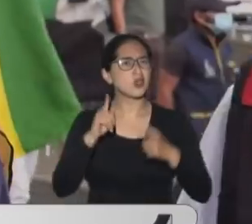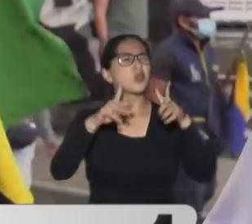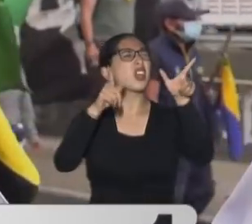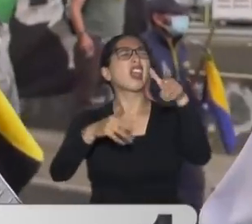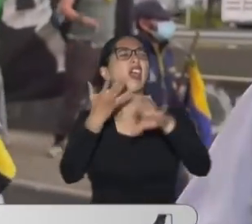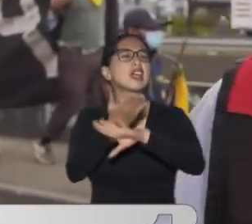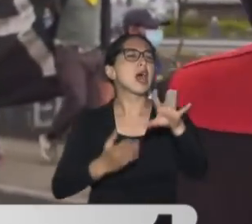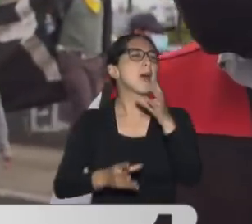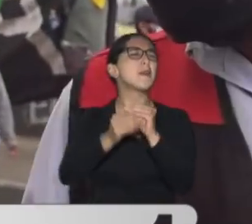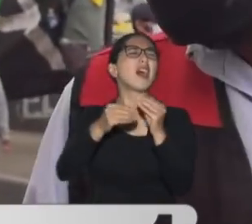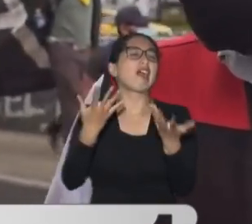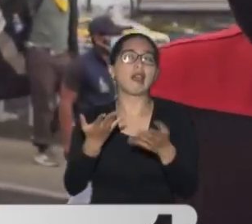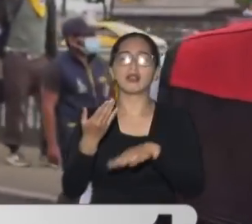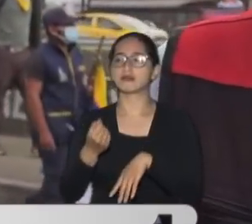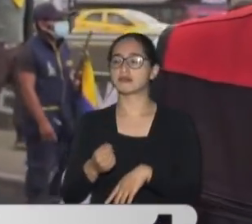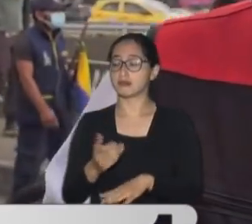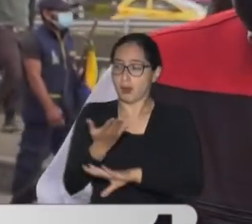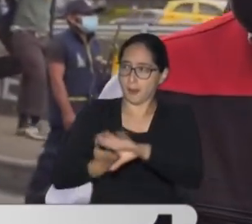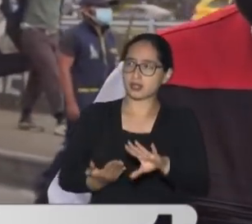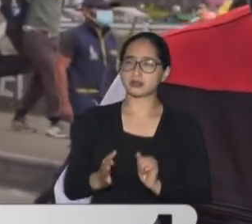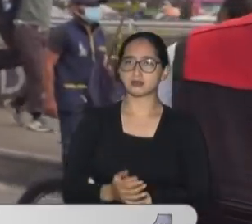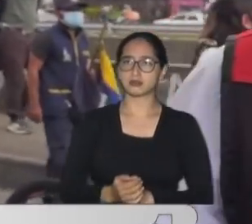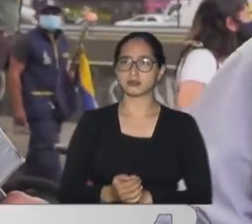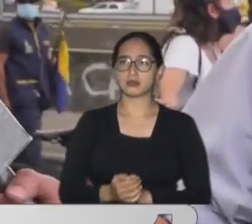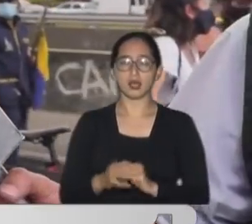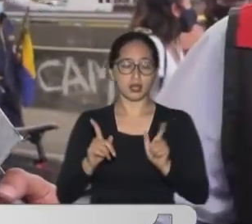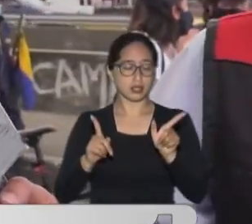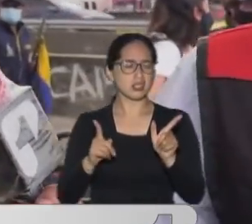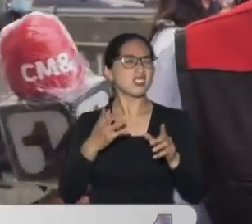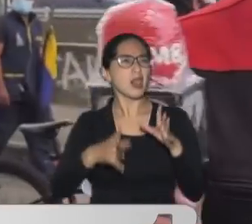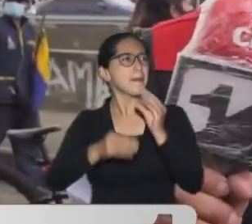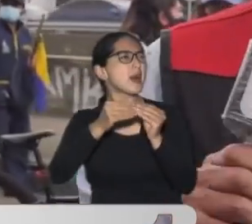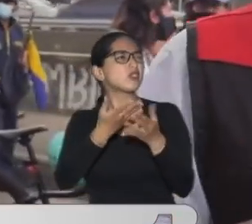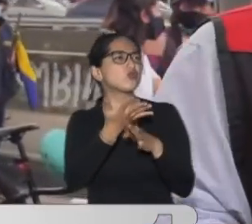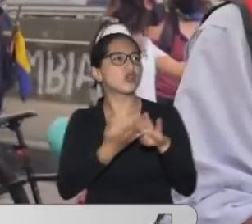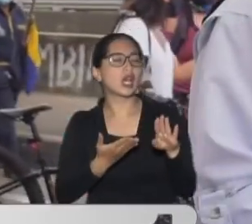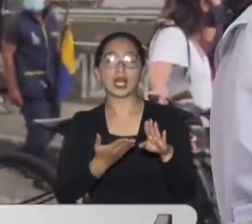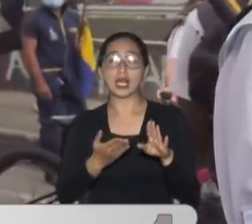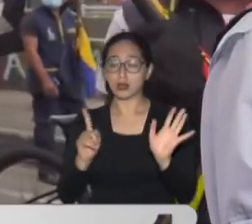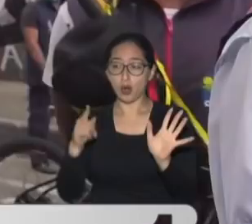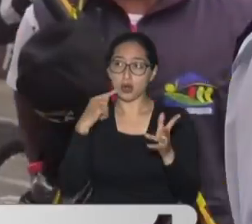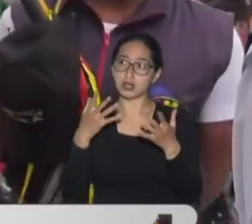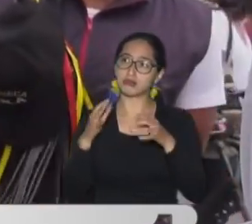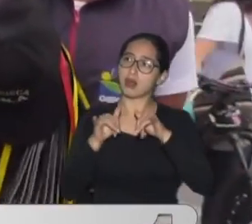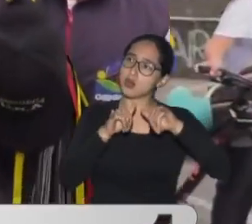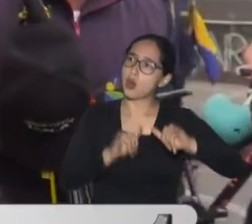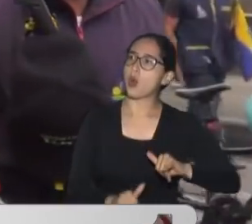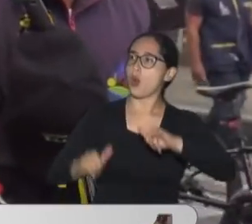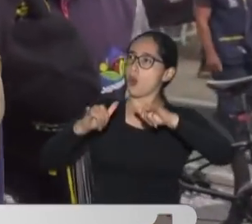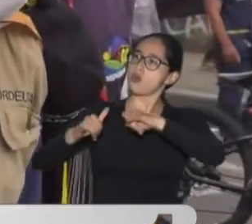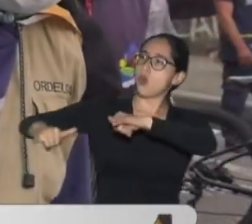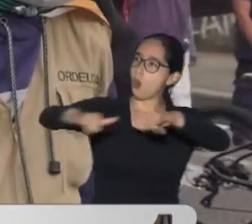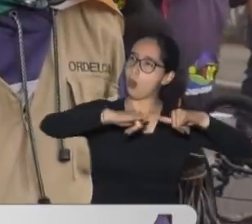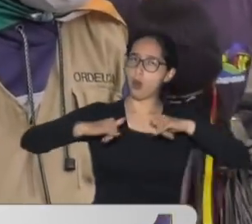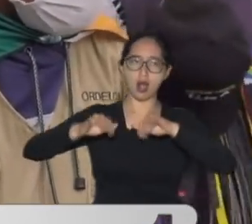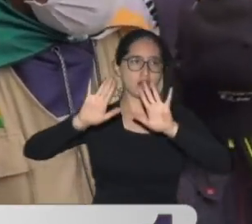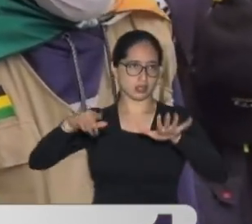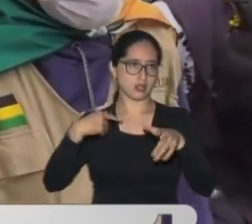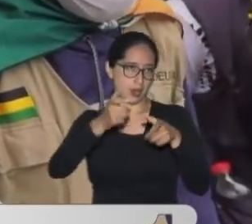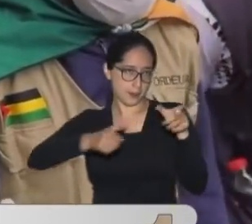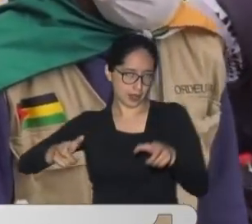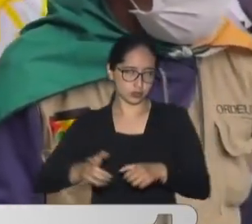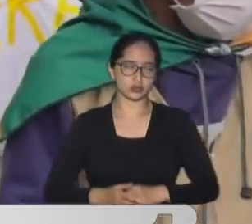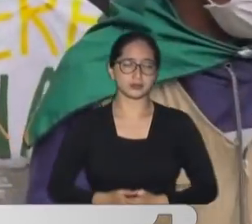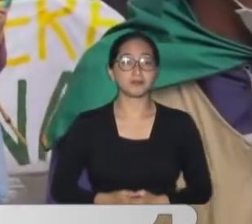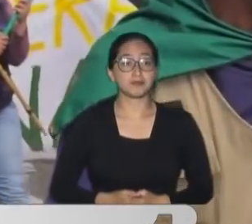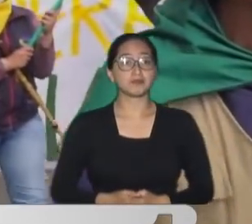pidiendo ustedes? Que haya conformidad para la gente. Bueno, muy bien. El consejero mayor del